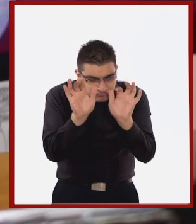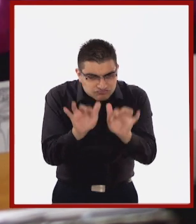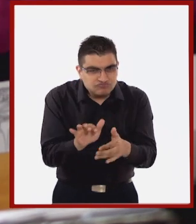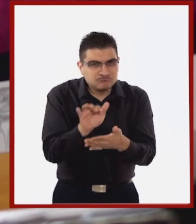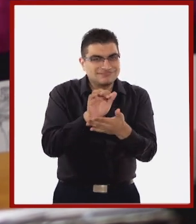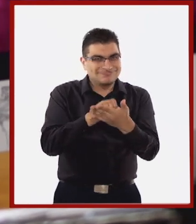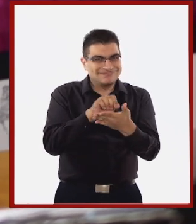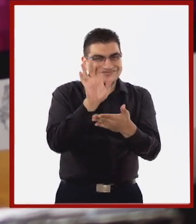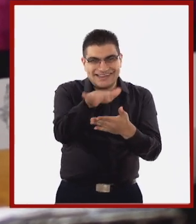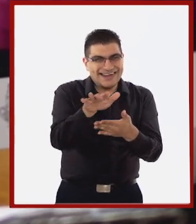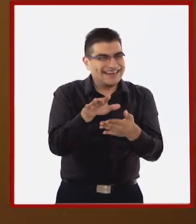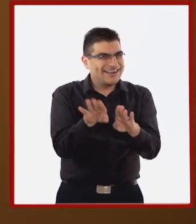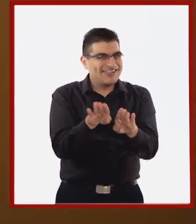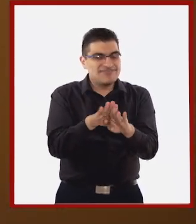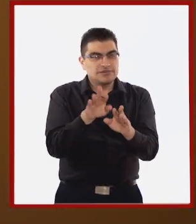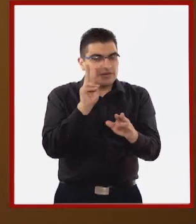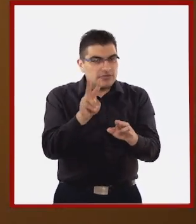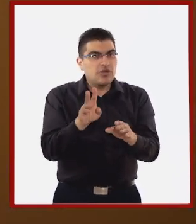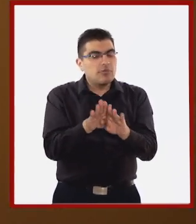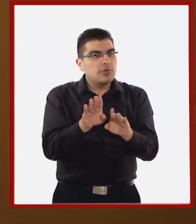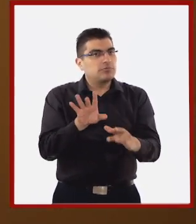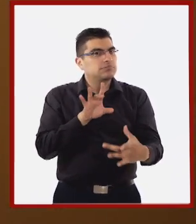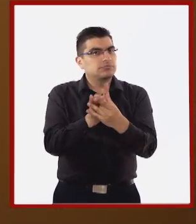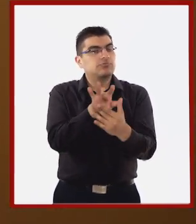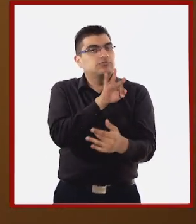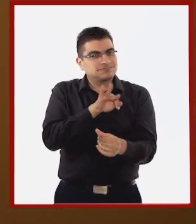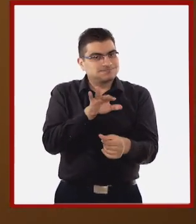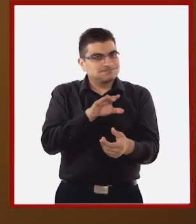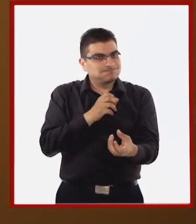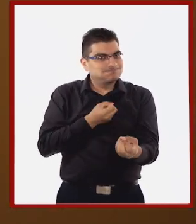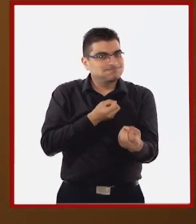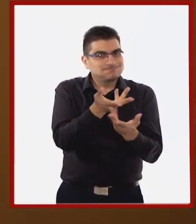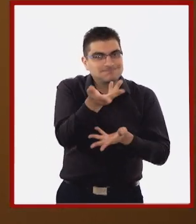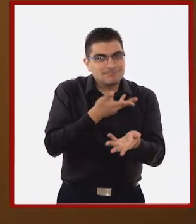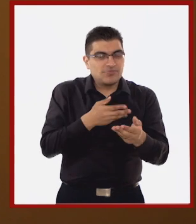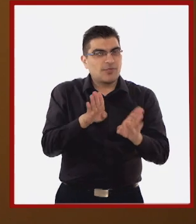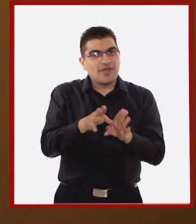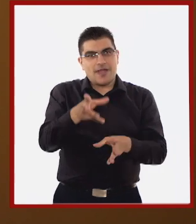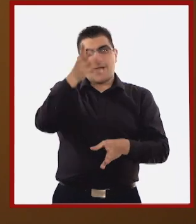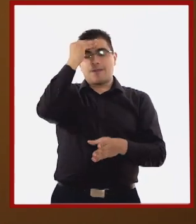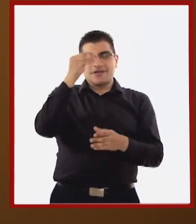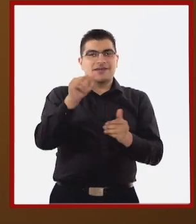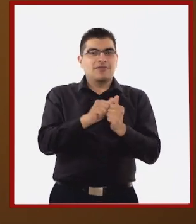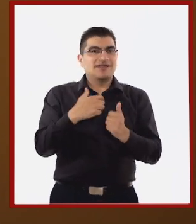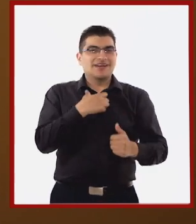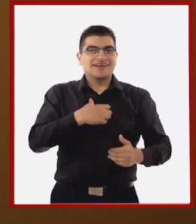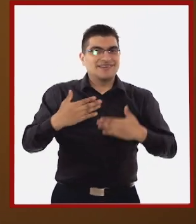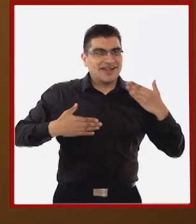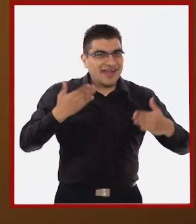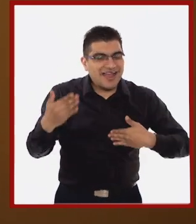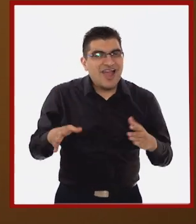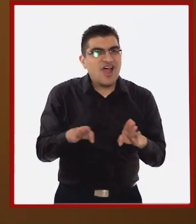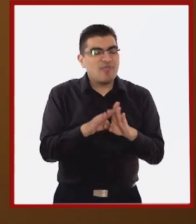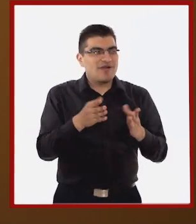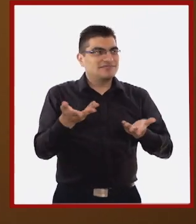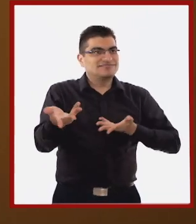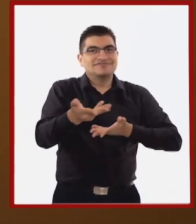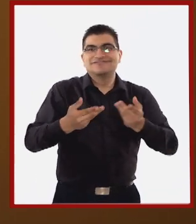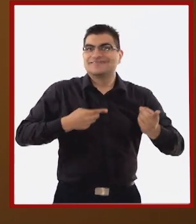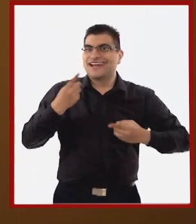posibilidades de aprendizaje, nuevas posibilidades de diversión, nuevas posibilidades